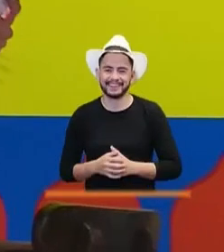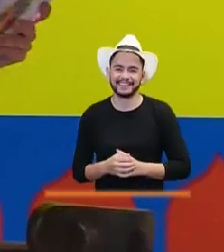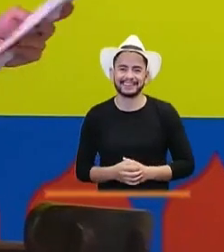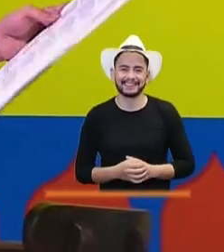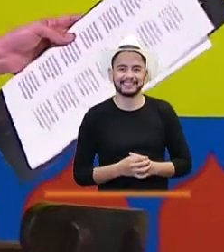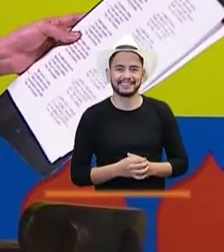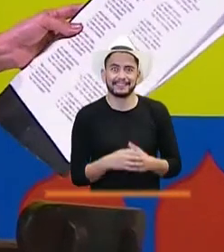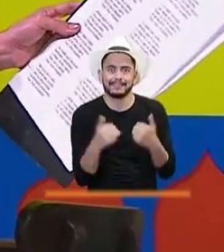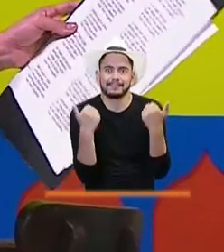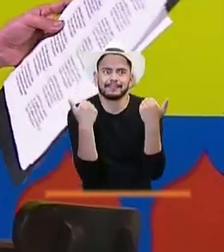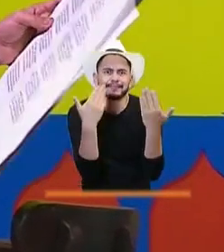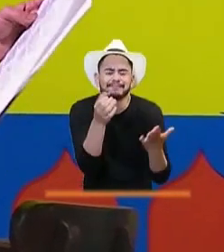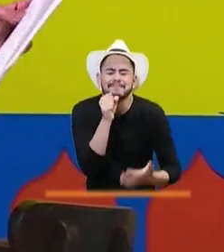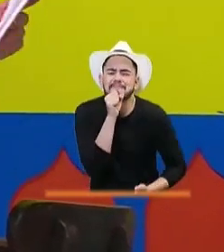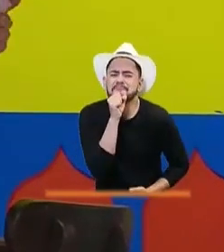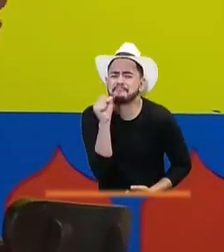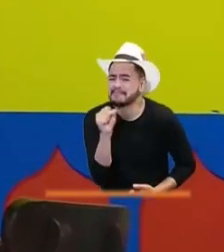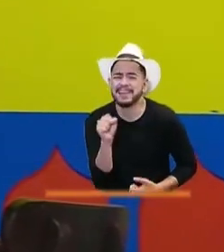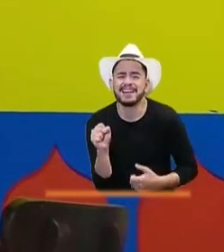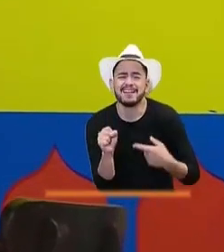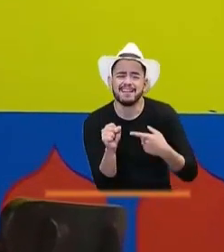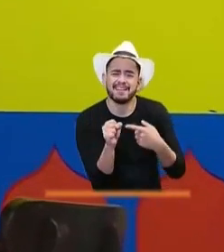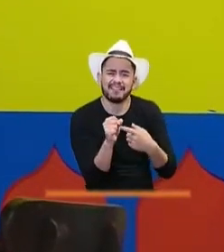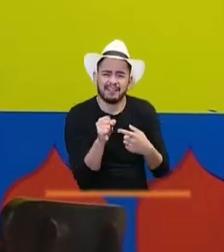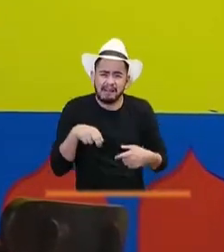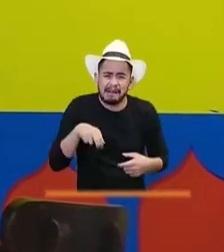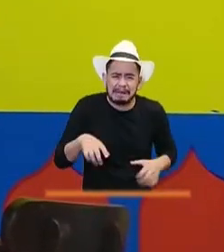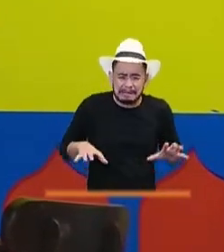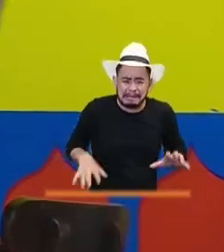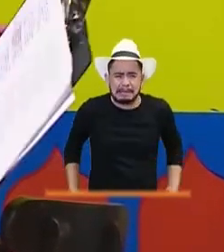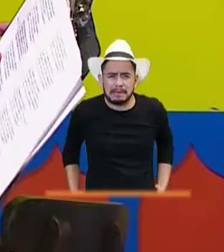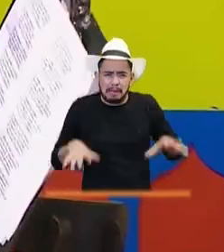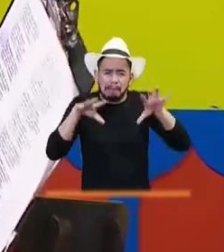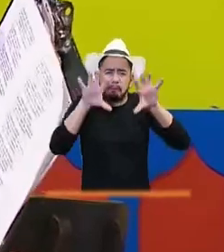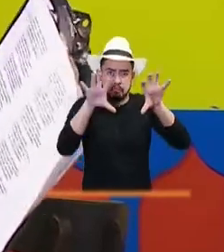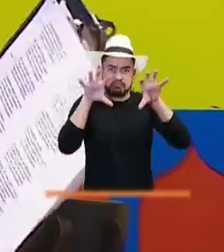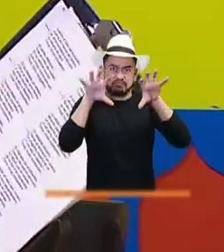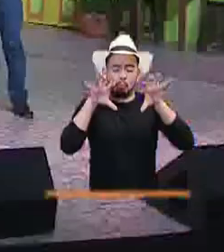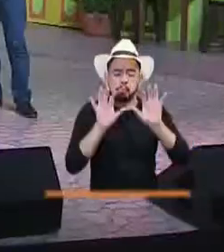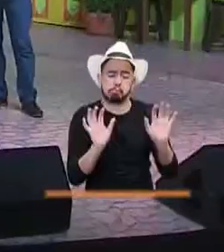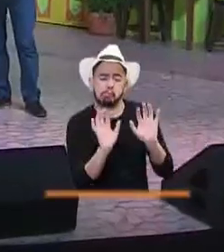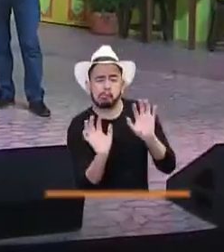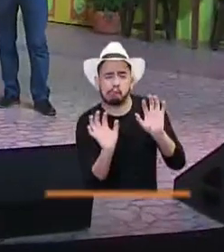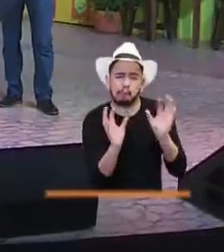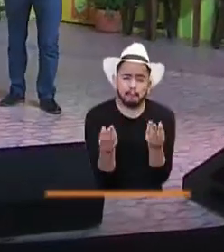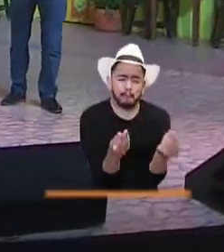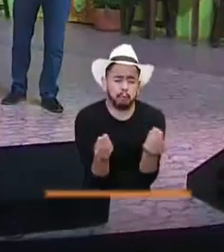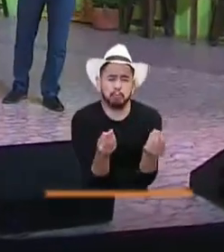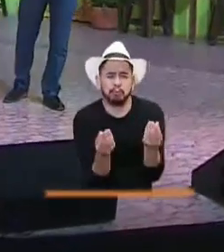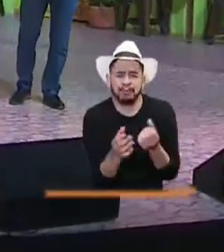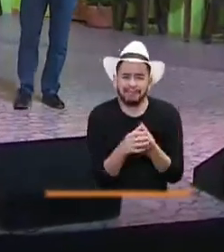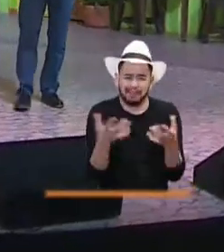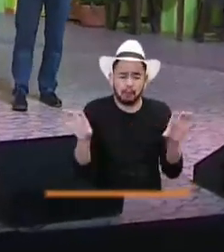camionero, las nalgas se le durmieron. Quien con él iba viajando, se las escuchó roncando.